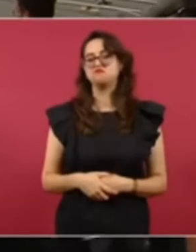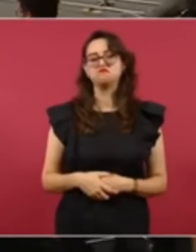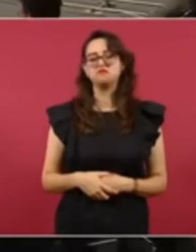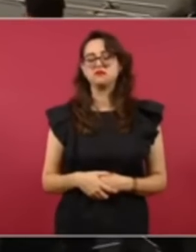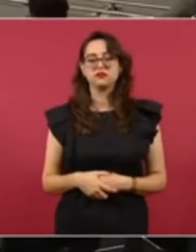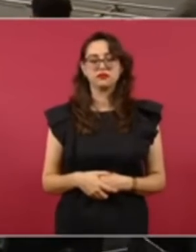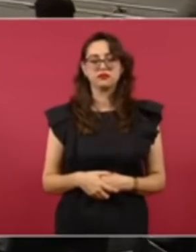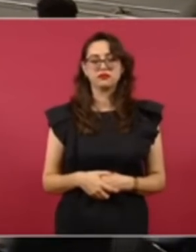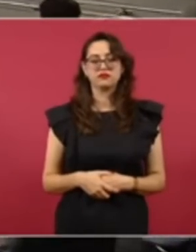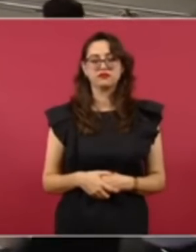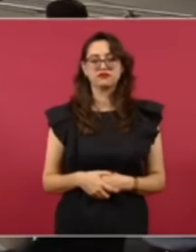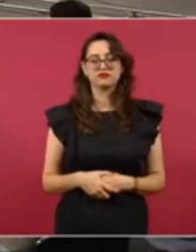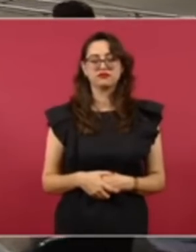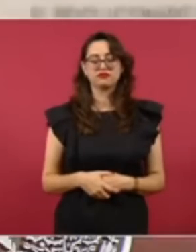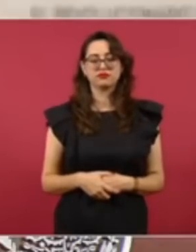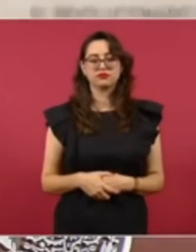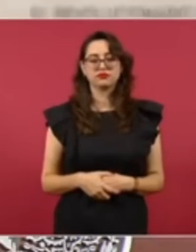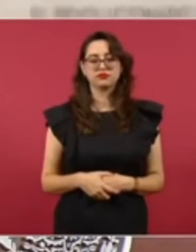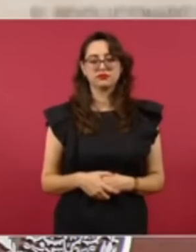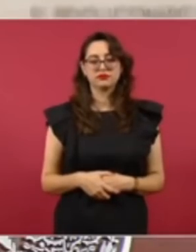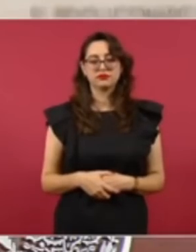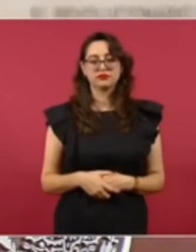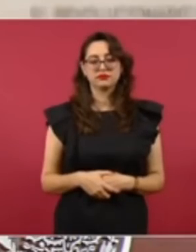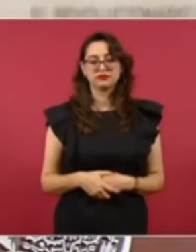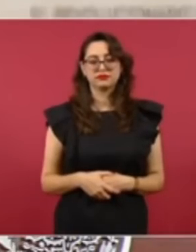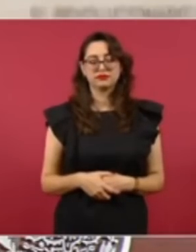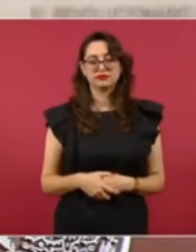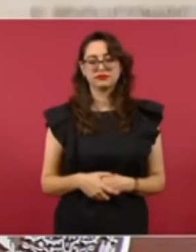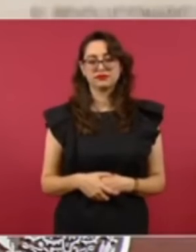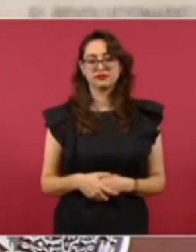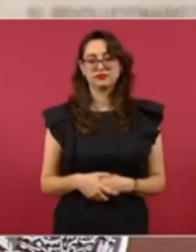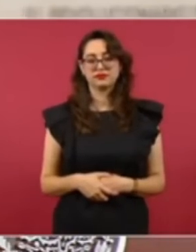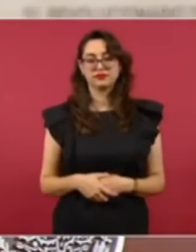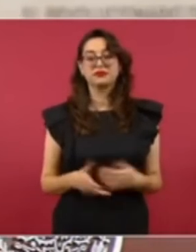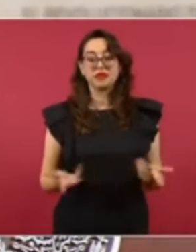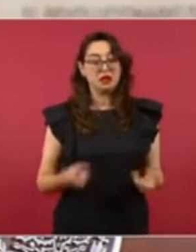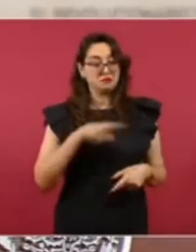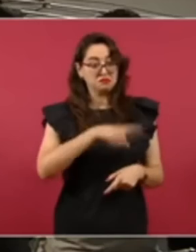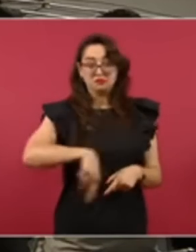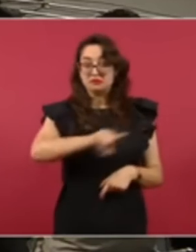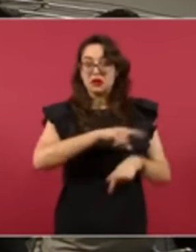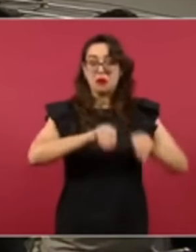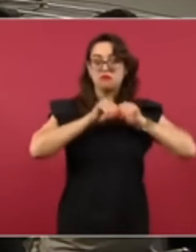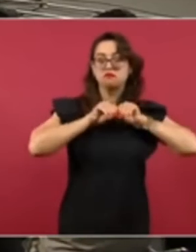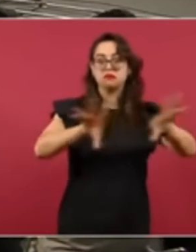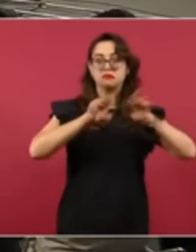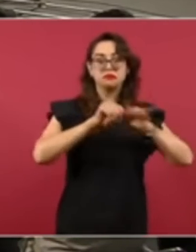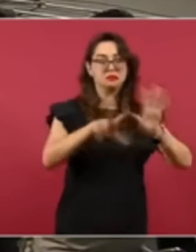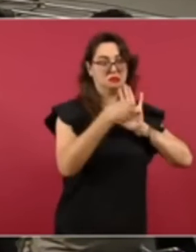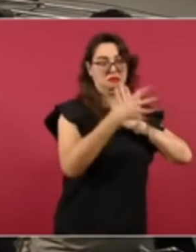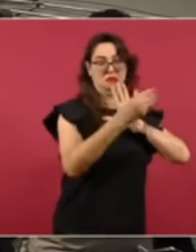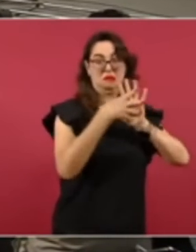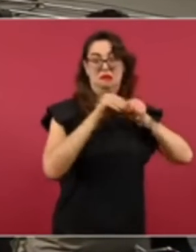¿Quién? Esa frase no. No, ya después se supo que es una